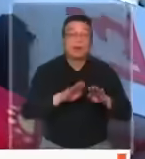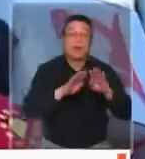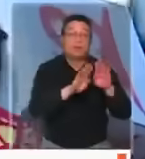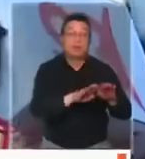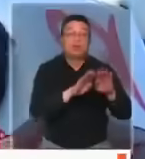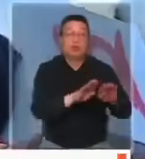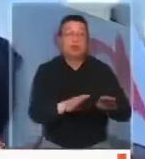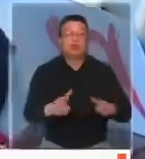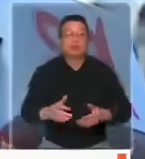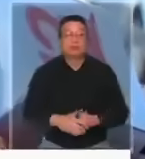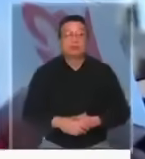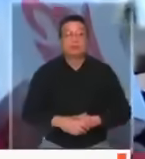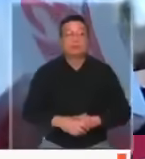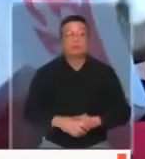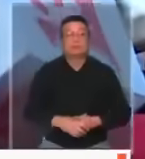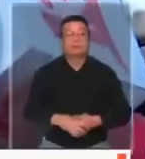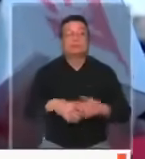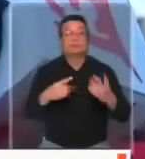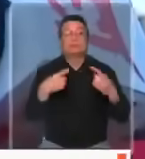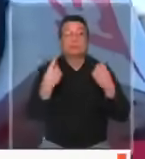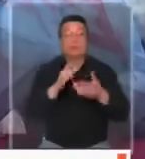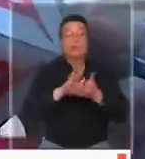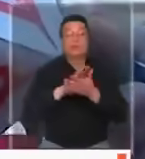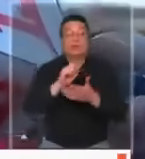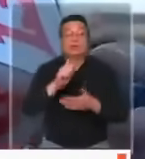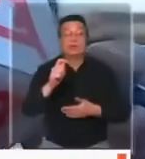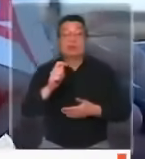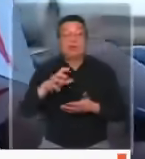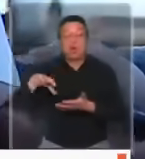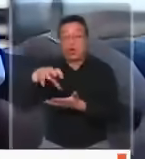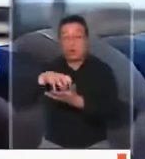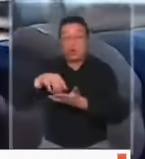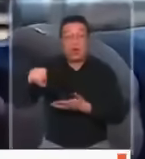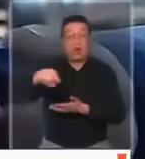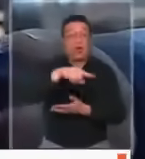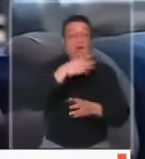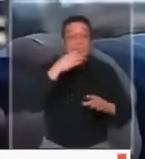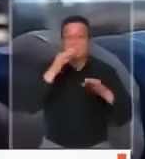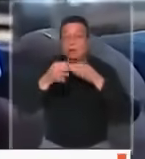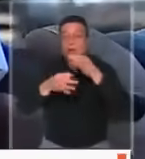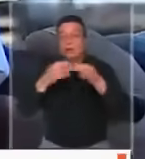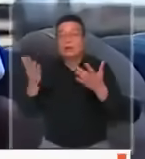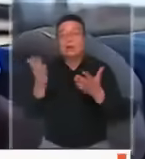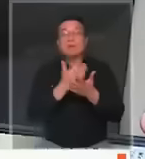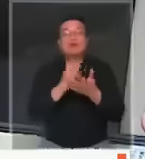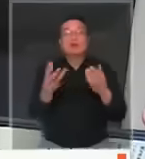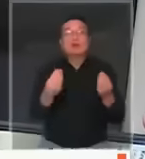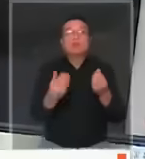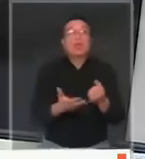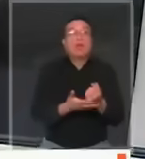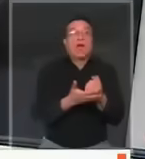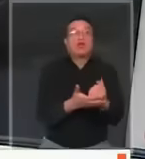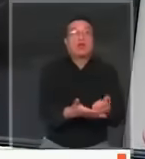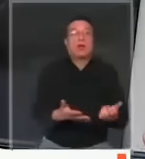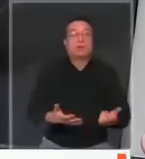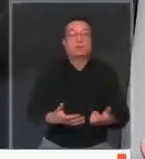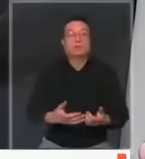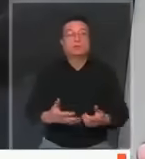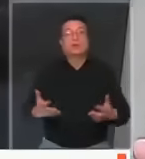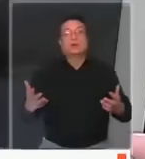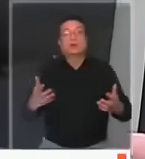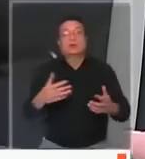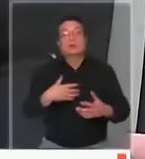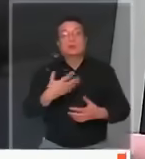Dentro de los chats acá de la comuna empezamos a comentar qué estaba pasando, si es que podíamos ayudar. Nos tocó un